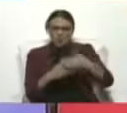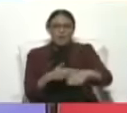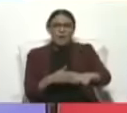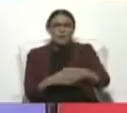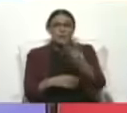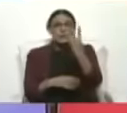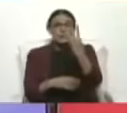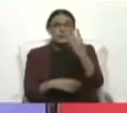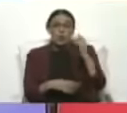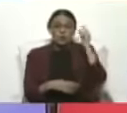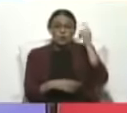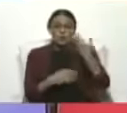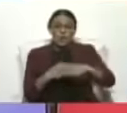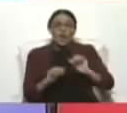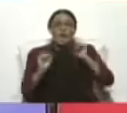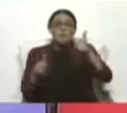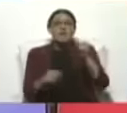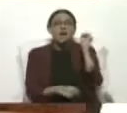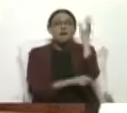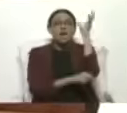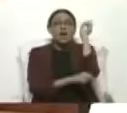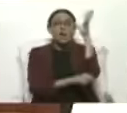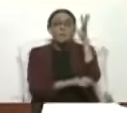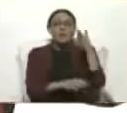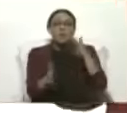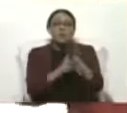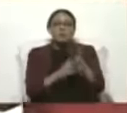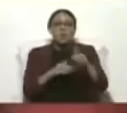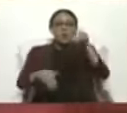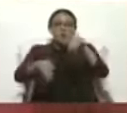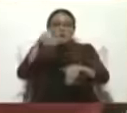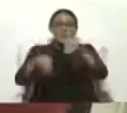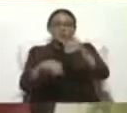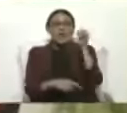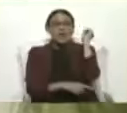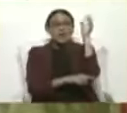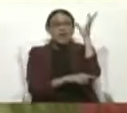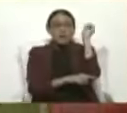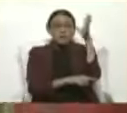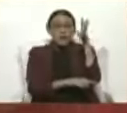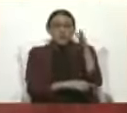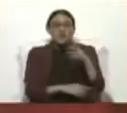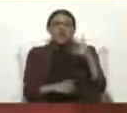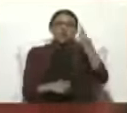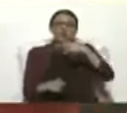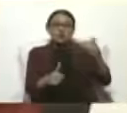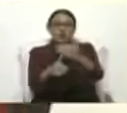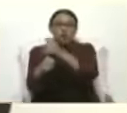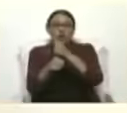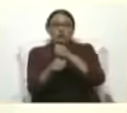la campaña electoral, la campaña de la victoria perfecta.